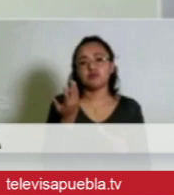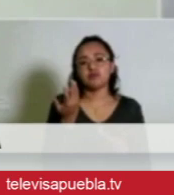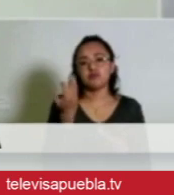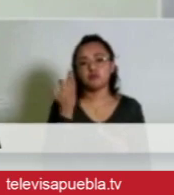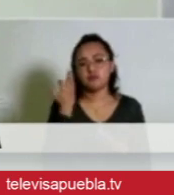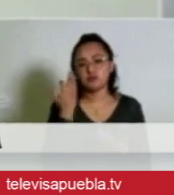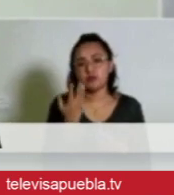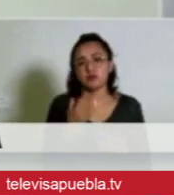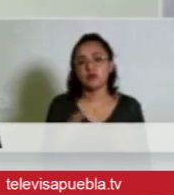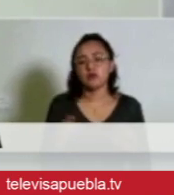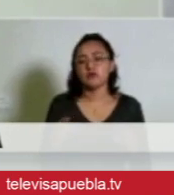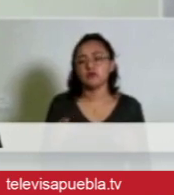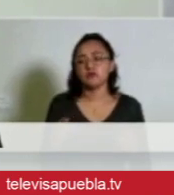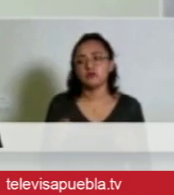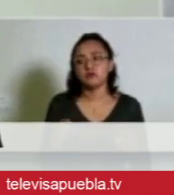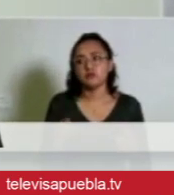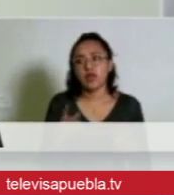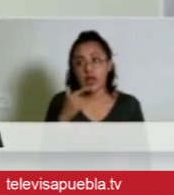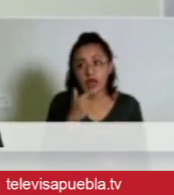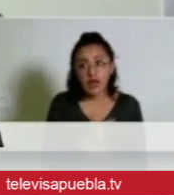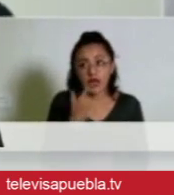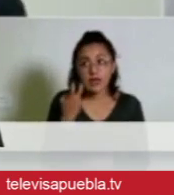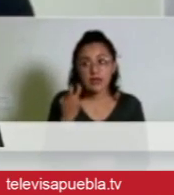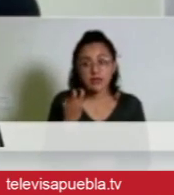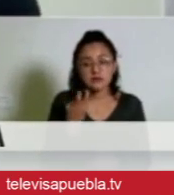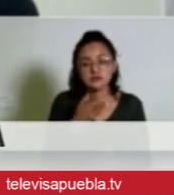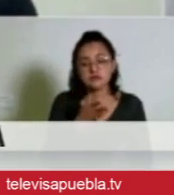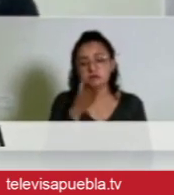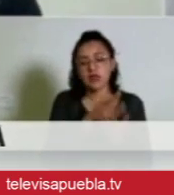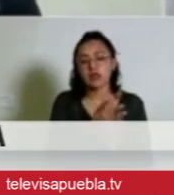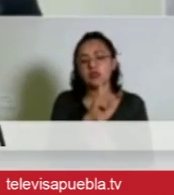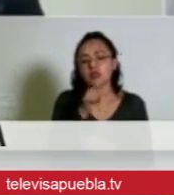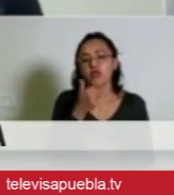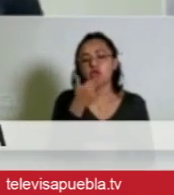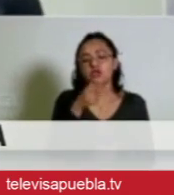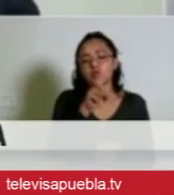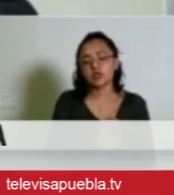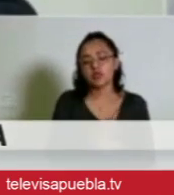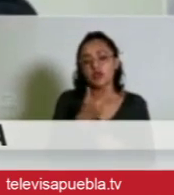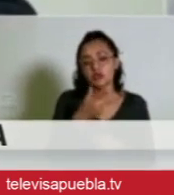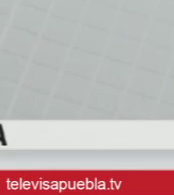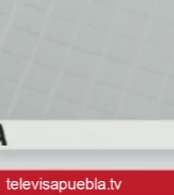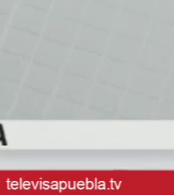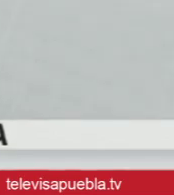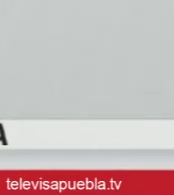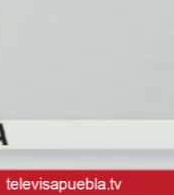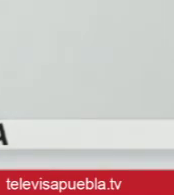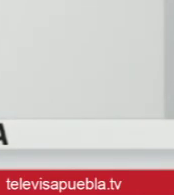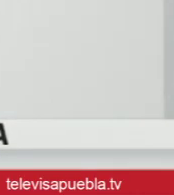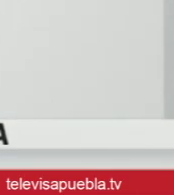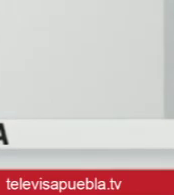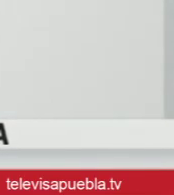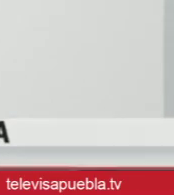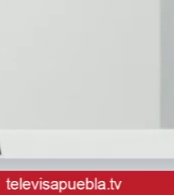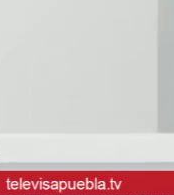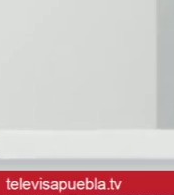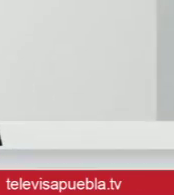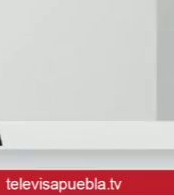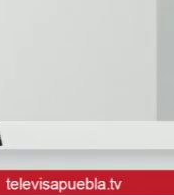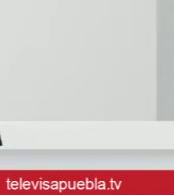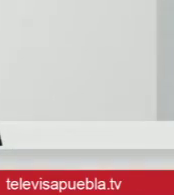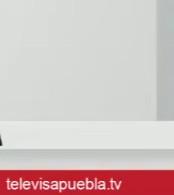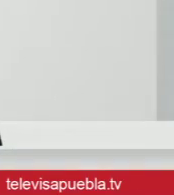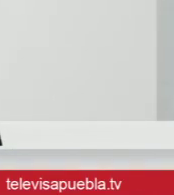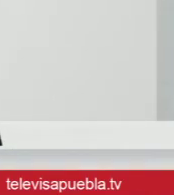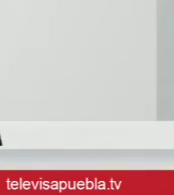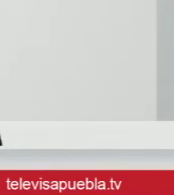el estado de gravedad hace hace perder la vida de esta forma puebla llegó a